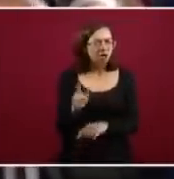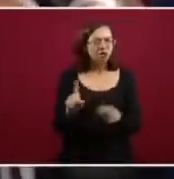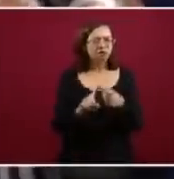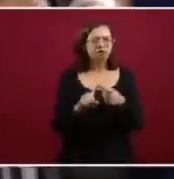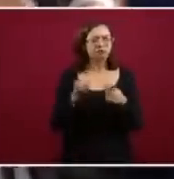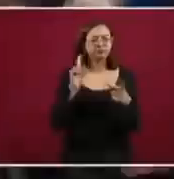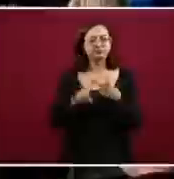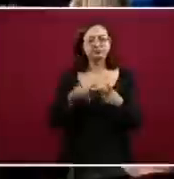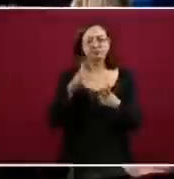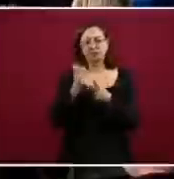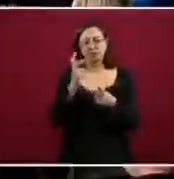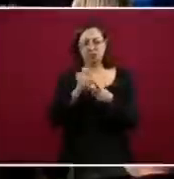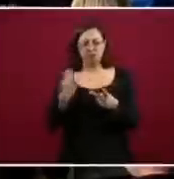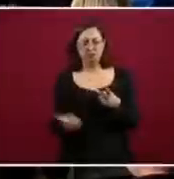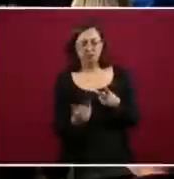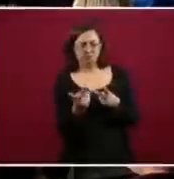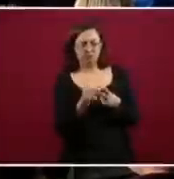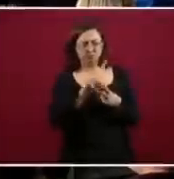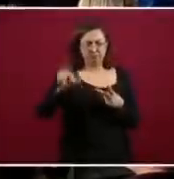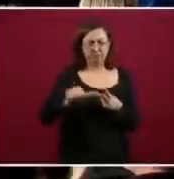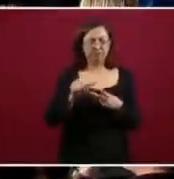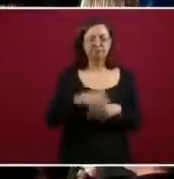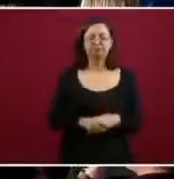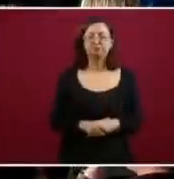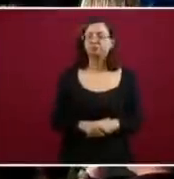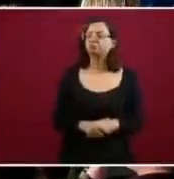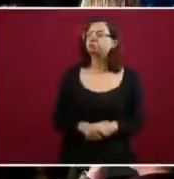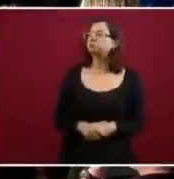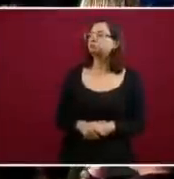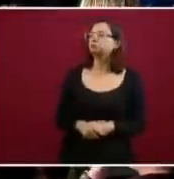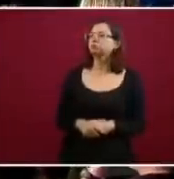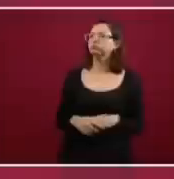horta le hago una segunda pregunta por pues vamos bien